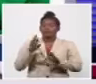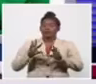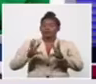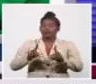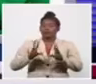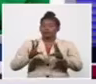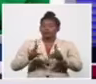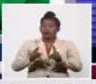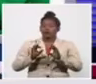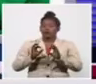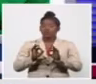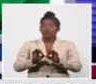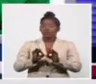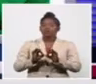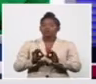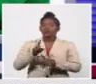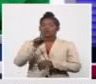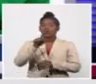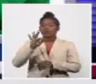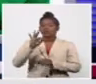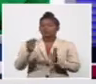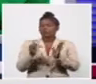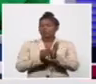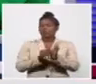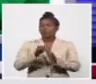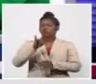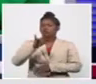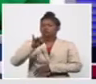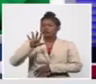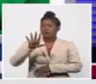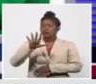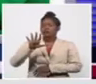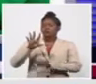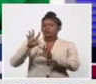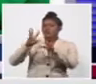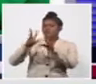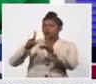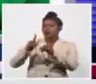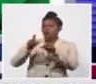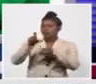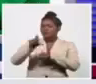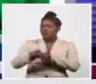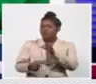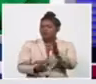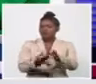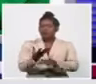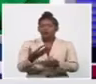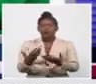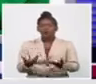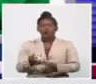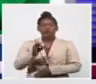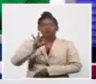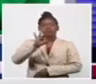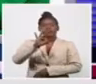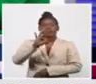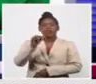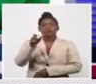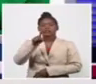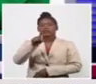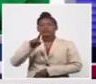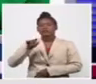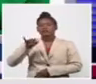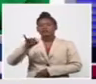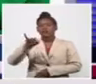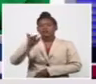estas 18.095 muestras, pues se diagnostican 816 personas con